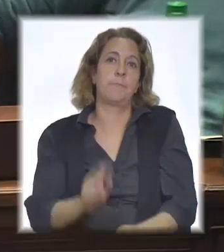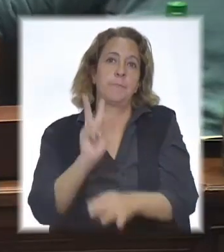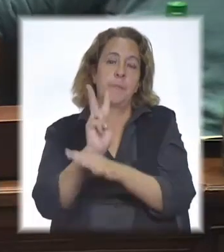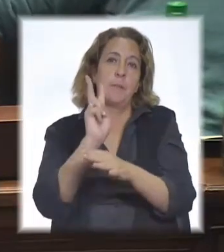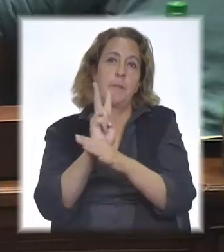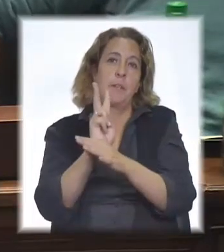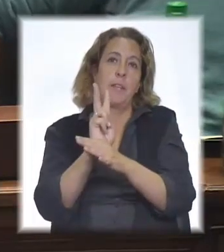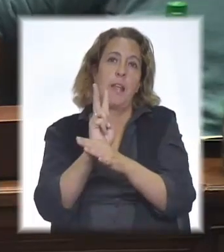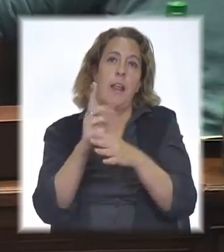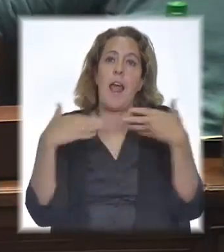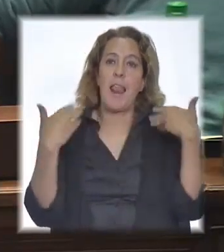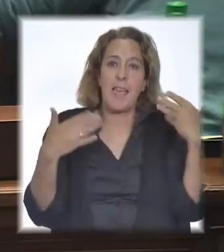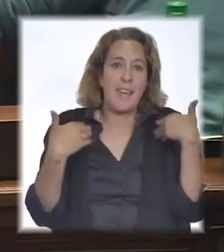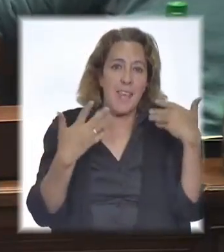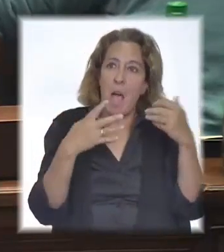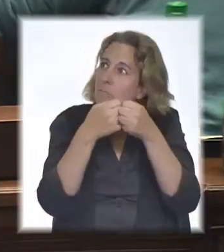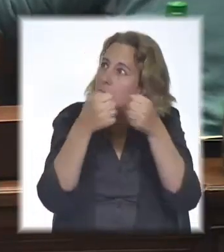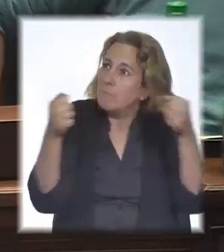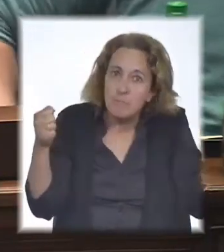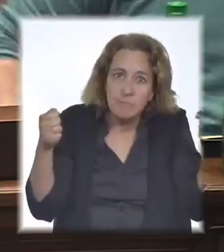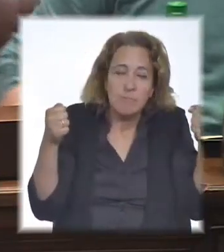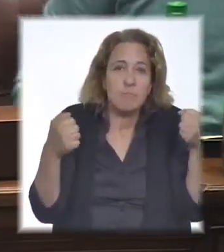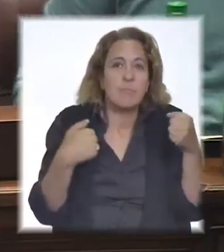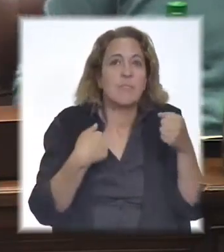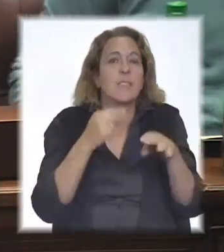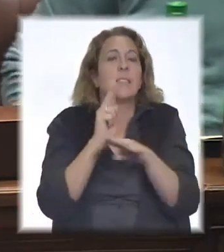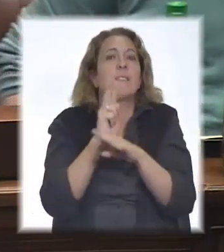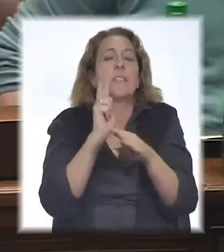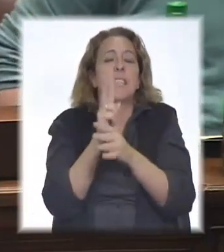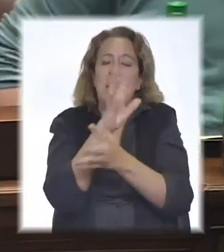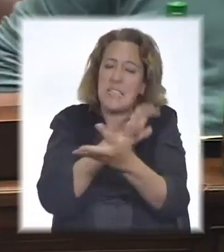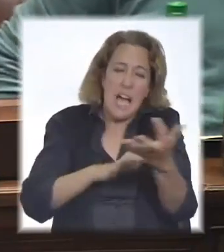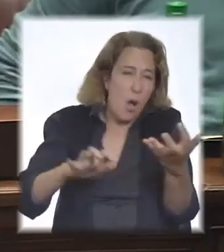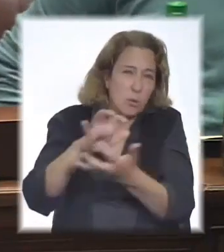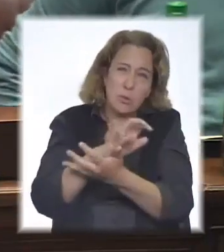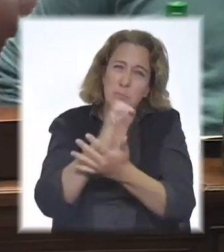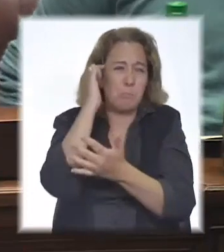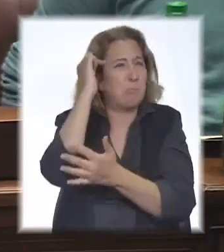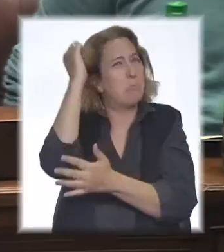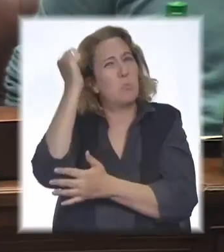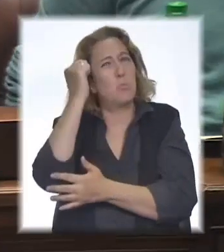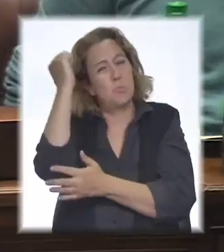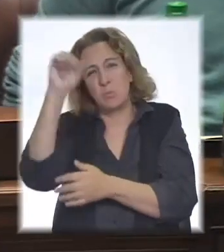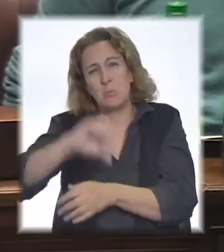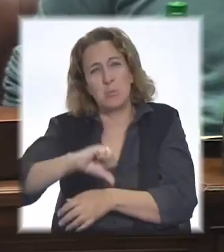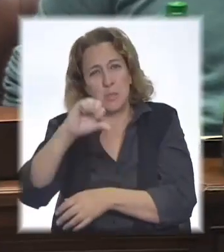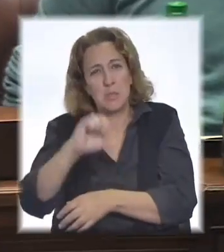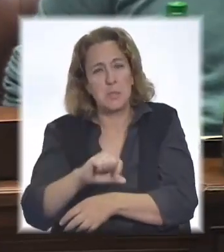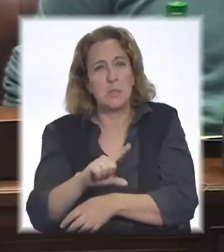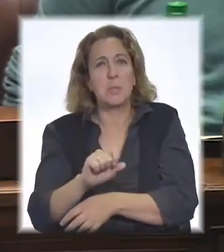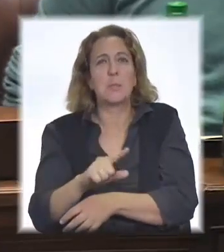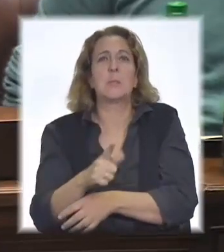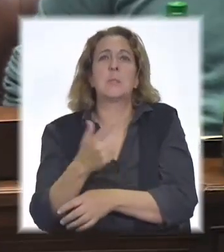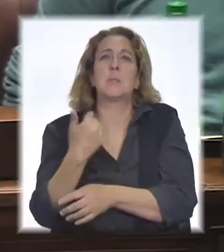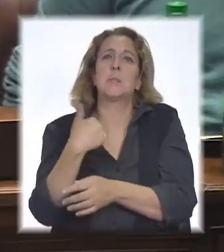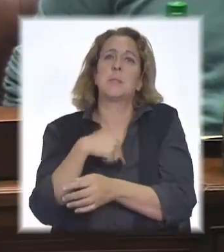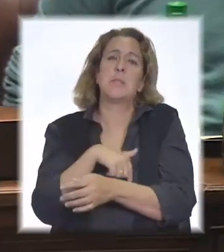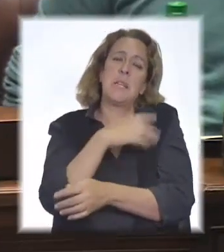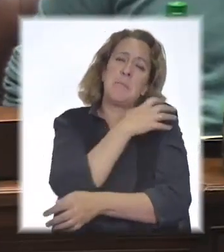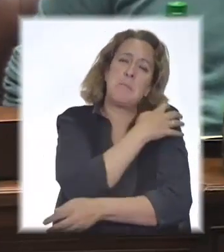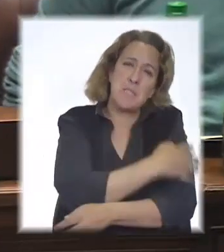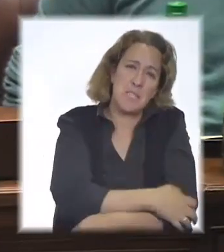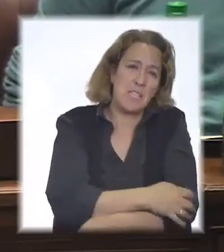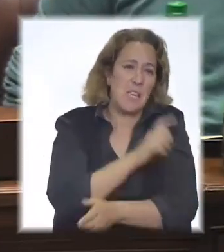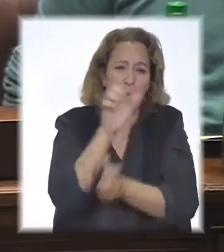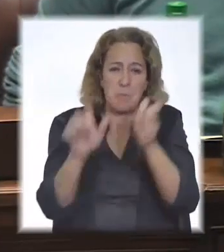la alegría como una trinchera defenderla del caos y de las pesadillas de la miseria y de